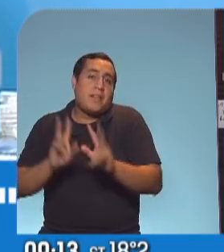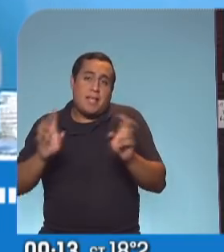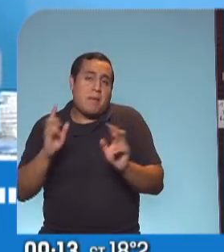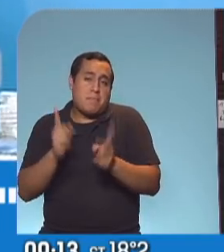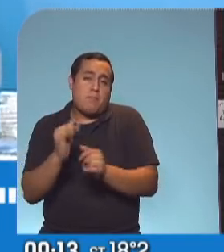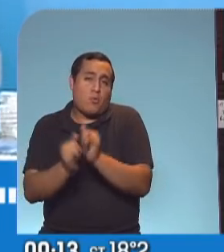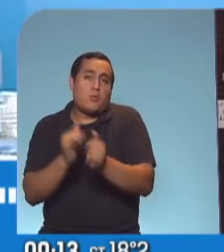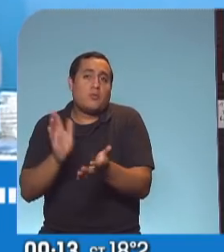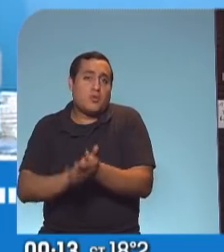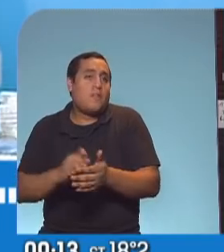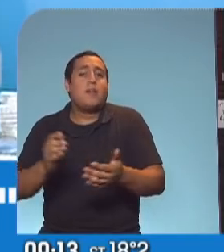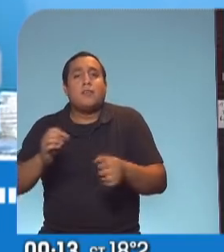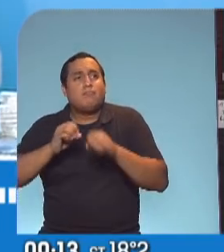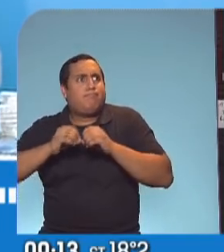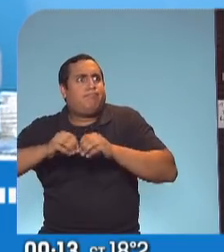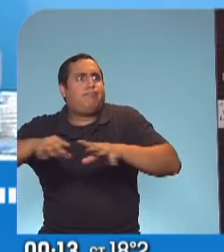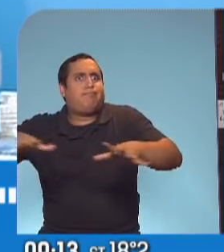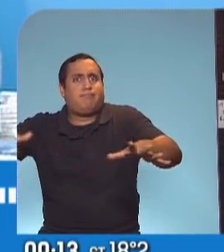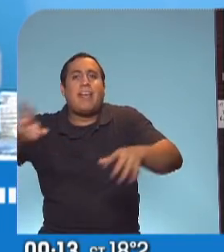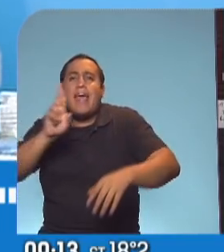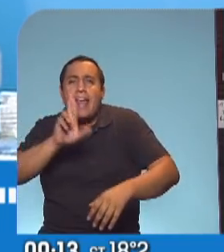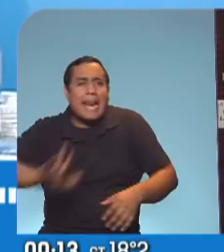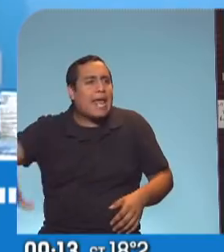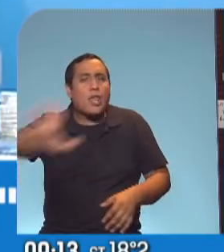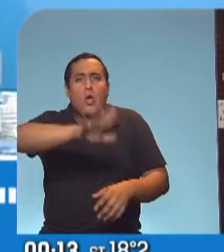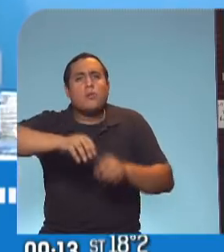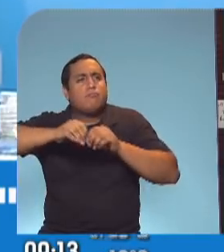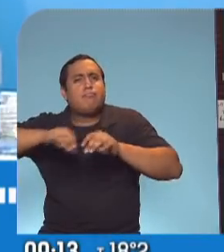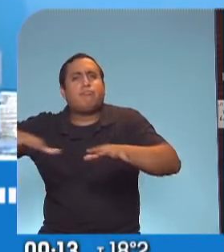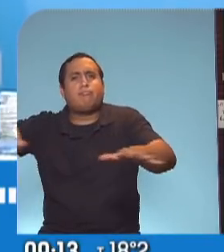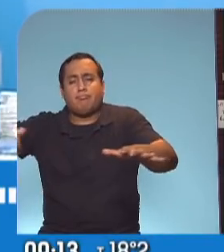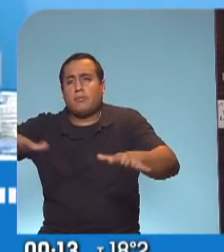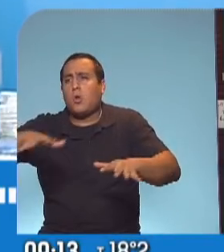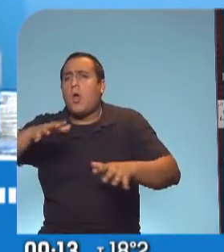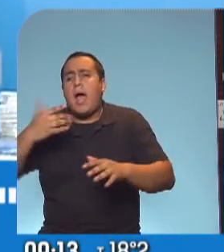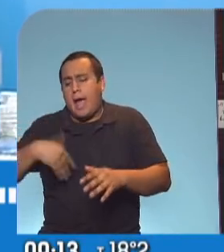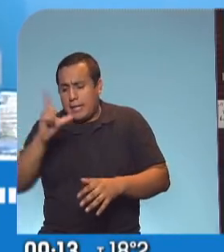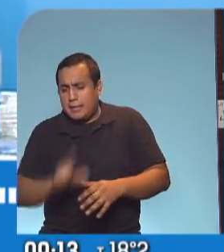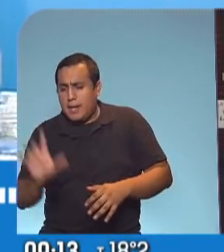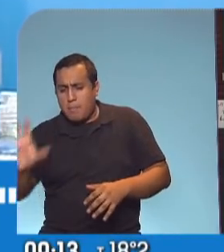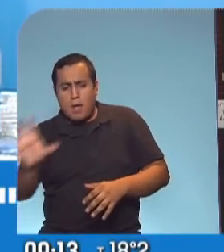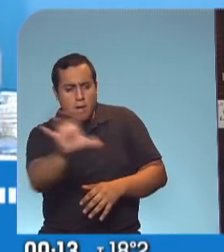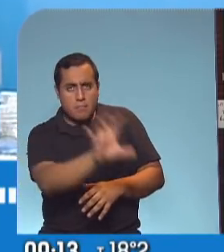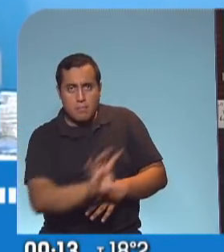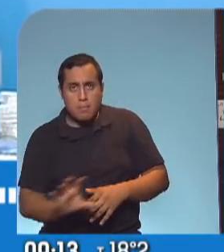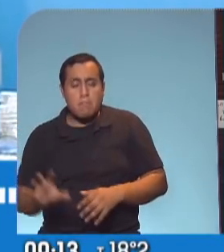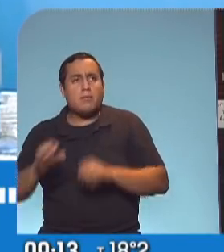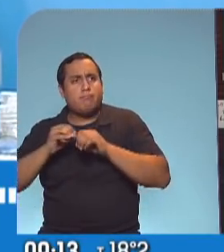situación epidemiológica regional, digamos, la situación epidemiológica en cada una de las áreas de Argentina, la